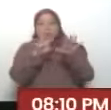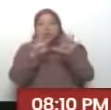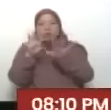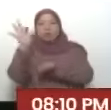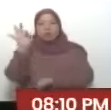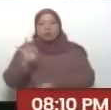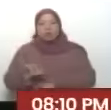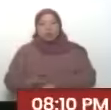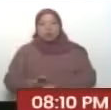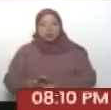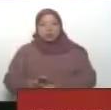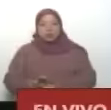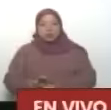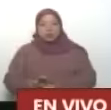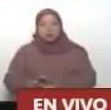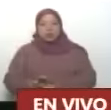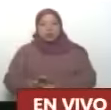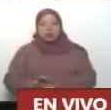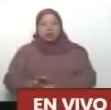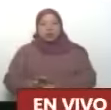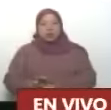97.99%.